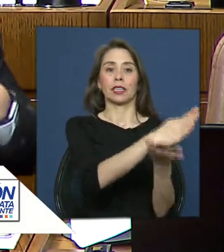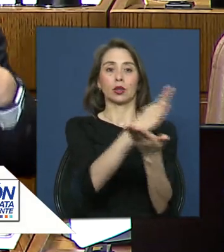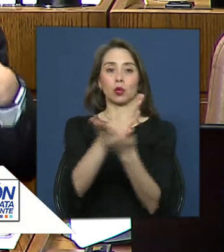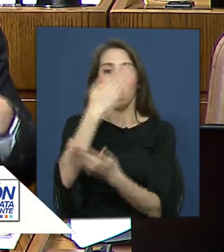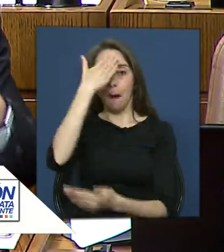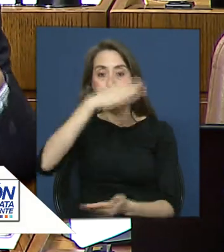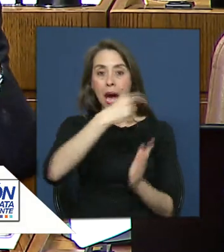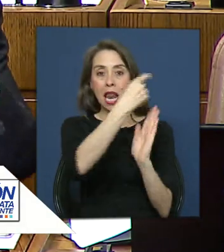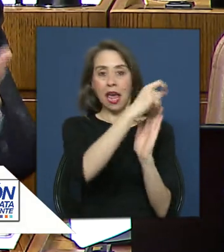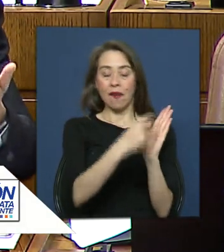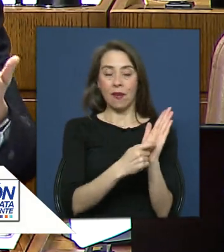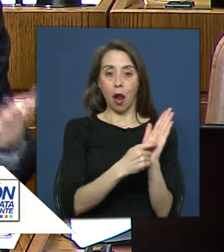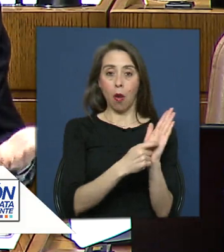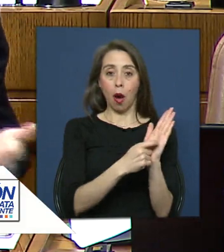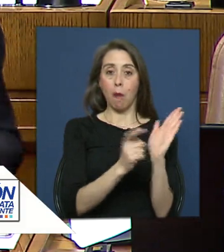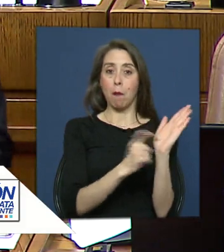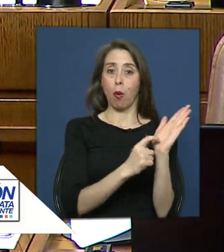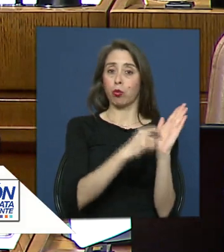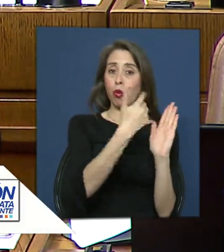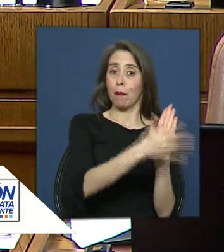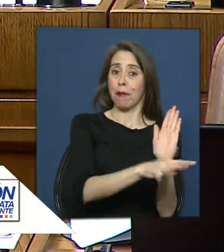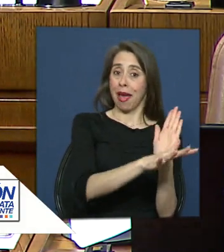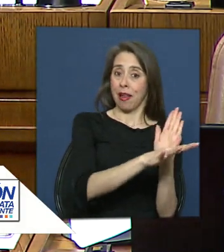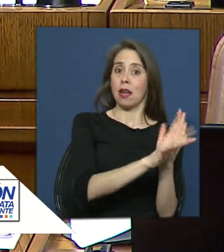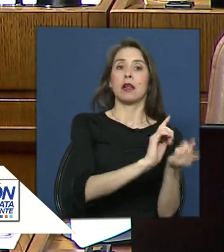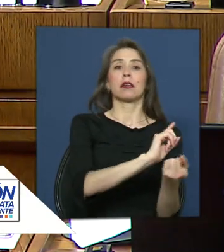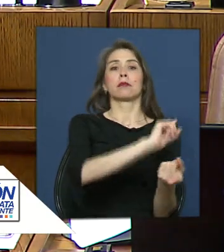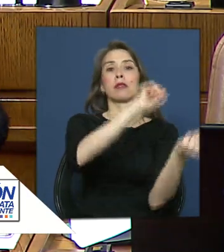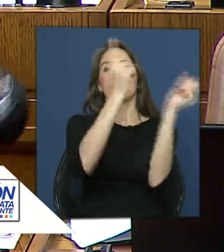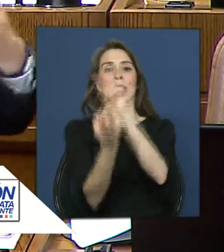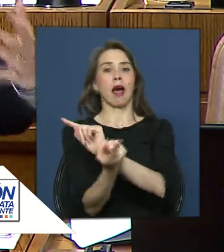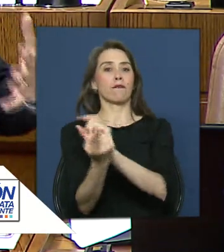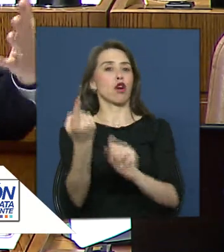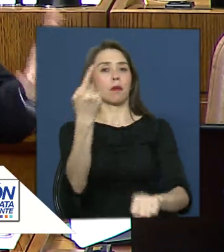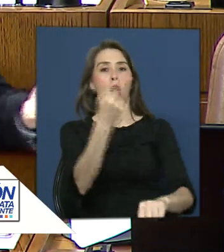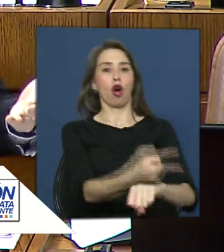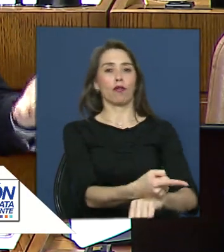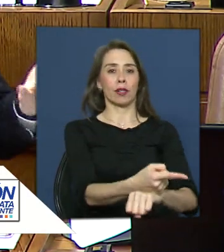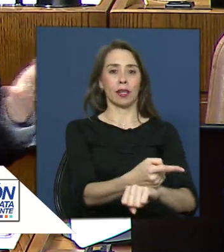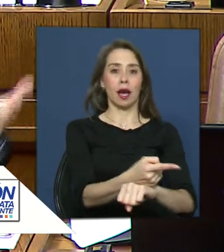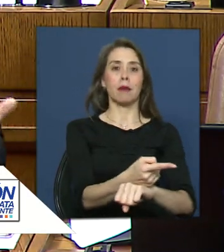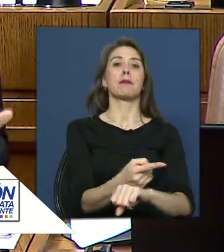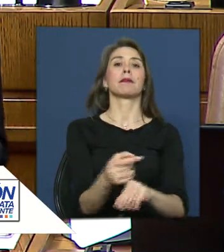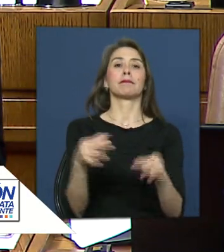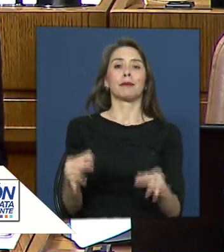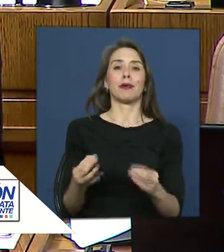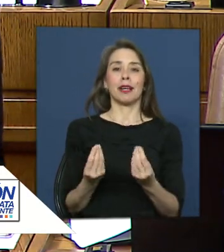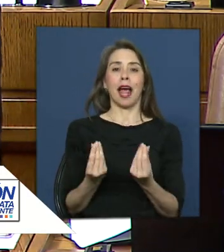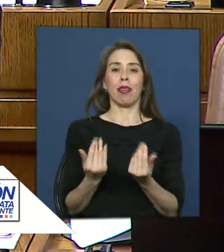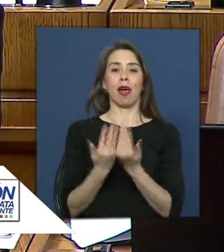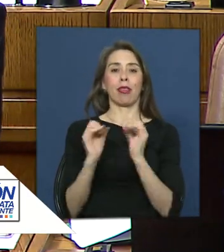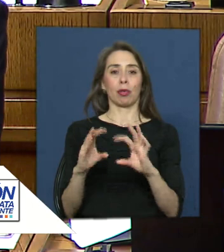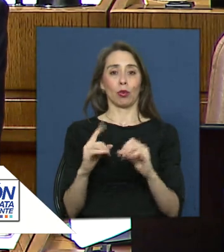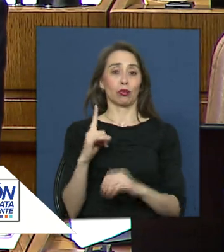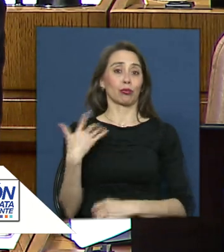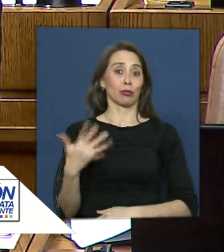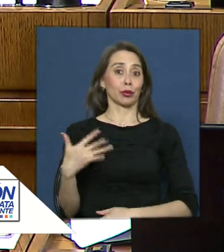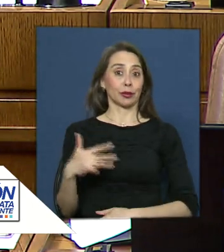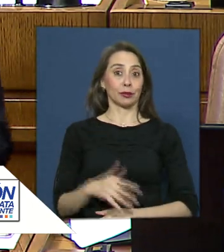estén mal evaluados, obliguémoslos a transformarse de manera que siempre aseguremos la calidad de la educación, que es lo que nos debiese